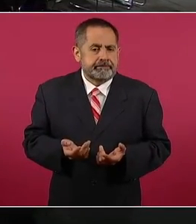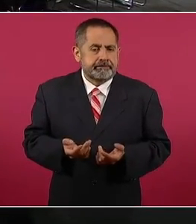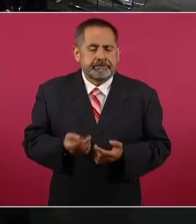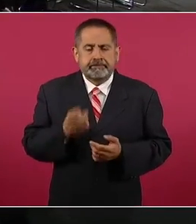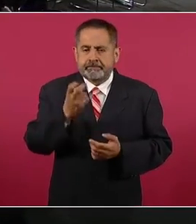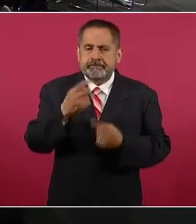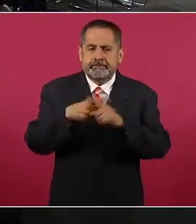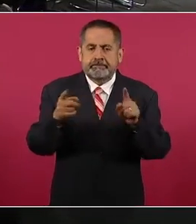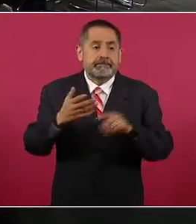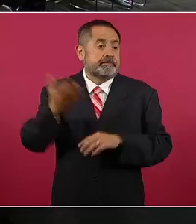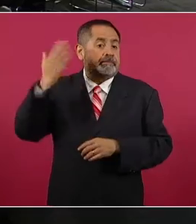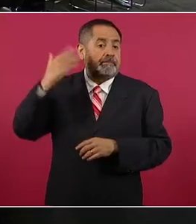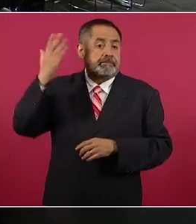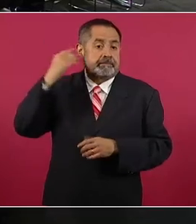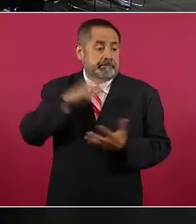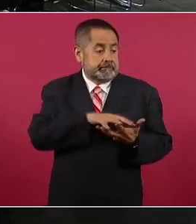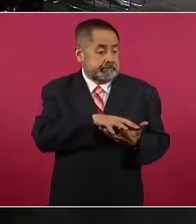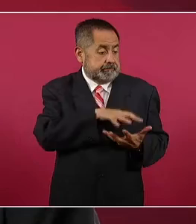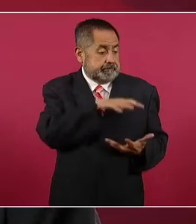hace la diferencia.